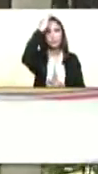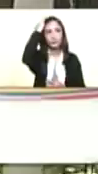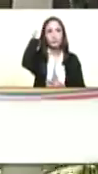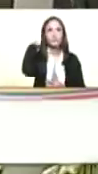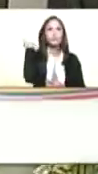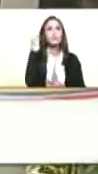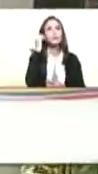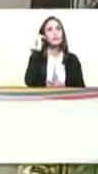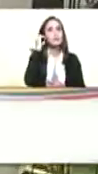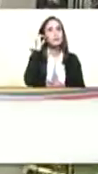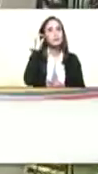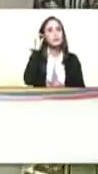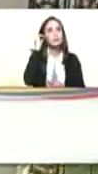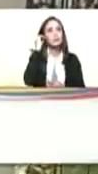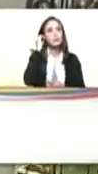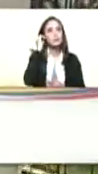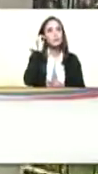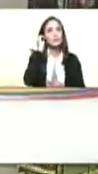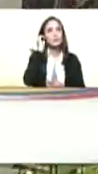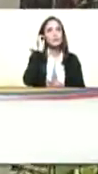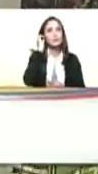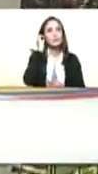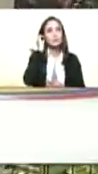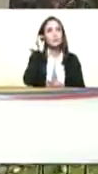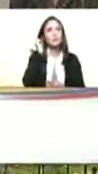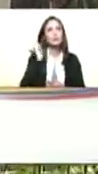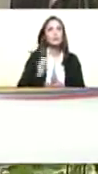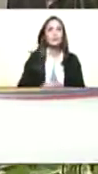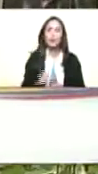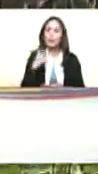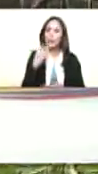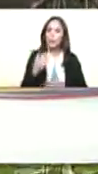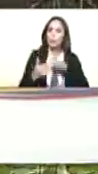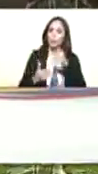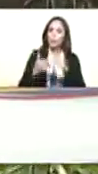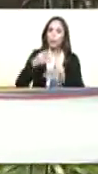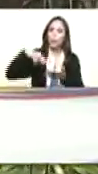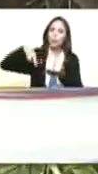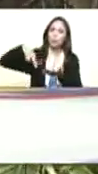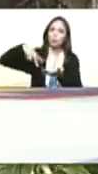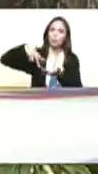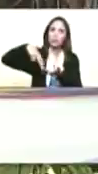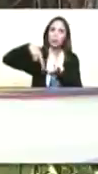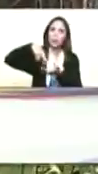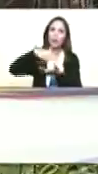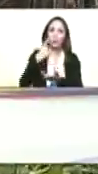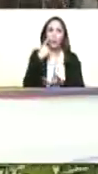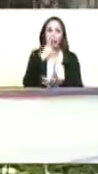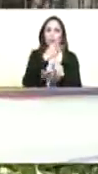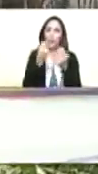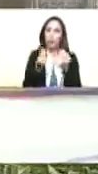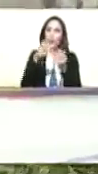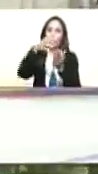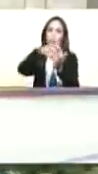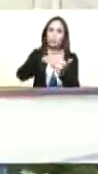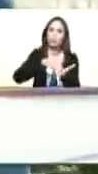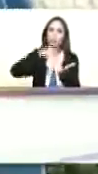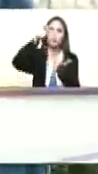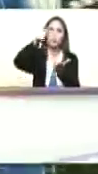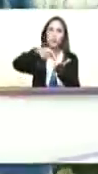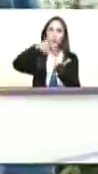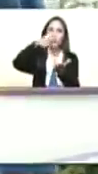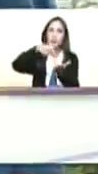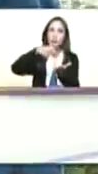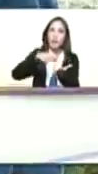ahí. Mire, presidente. Adelanta, Luisana, vente, vamos caminando. Ay, Dios mío, para que se vea. El sembradío que hace